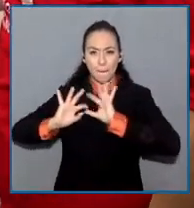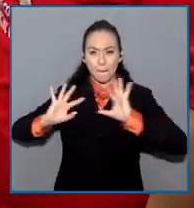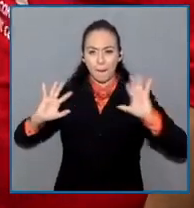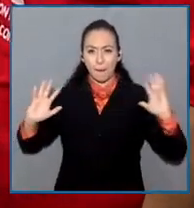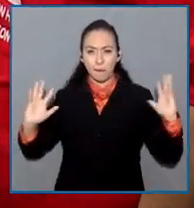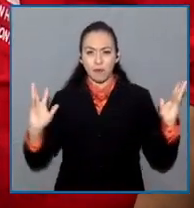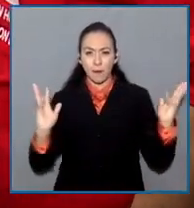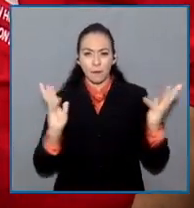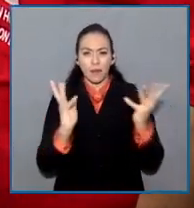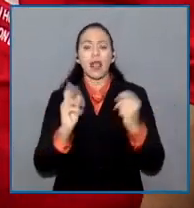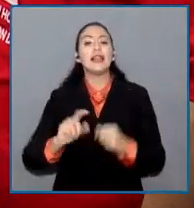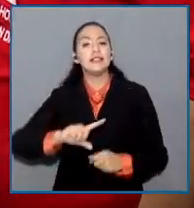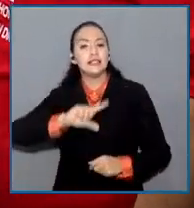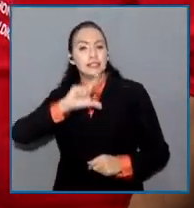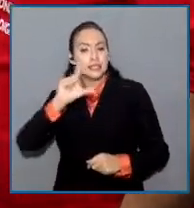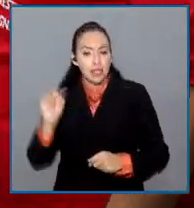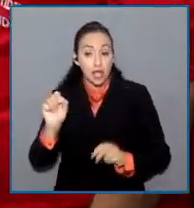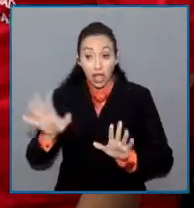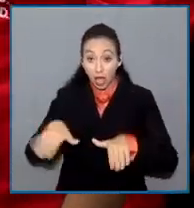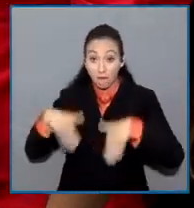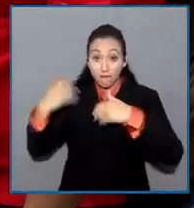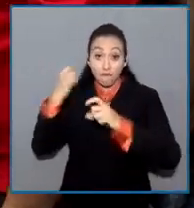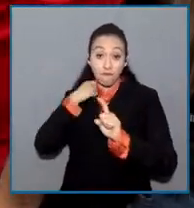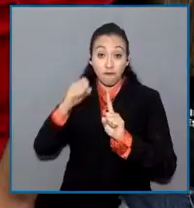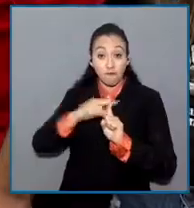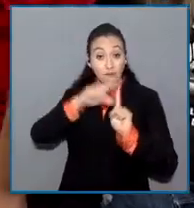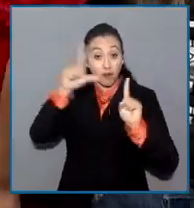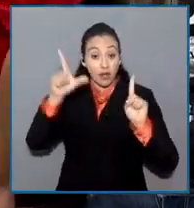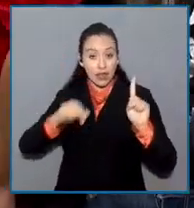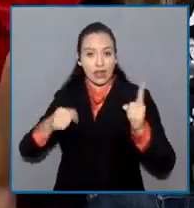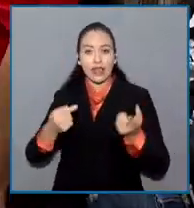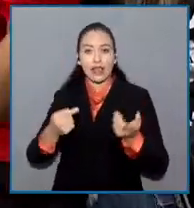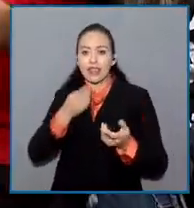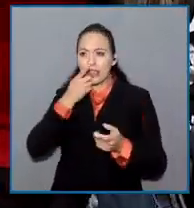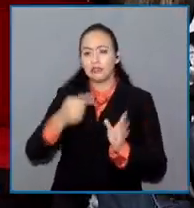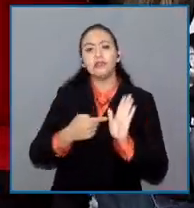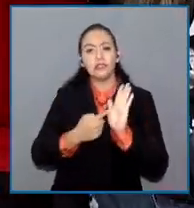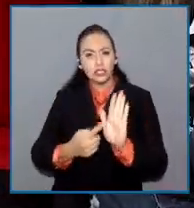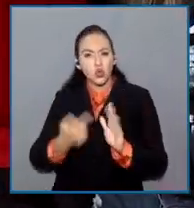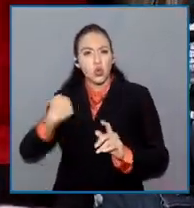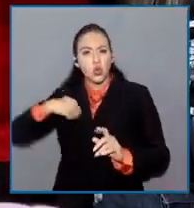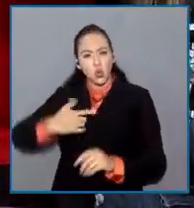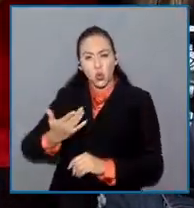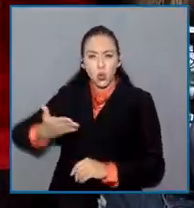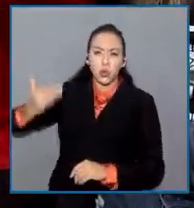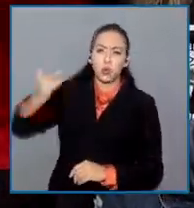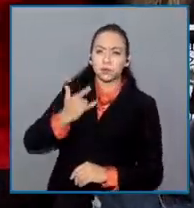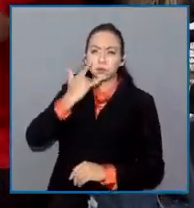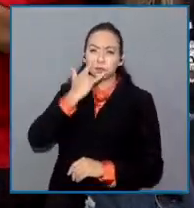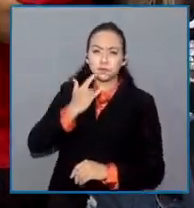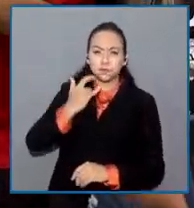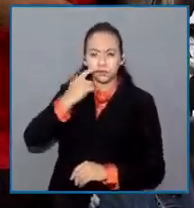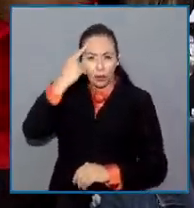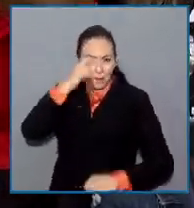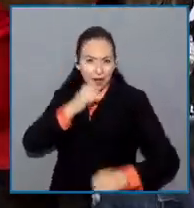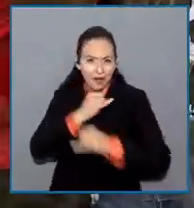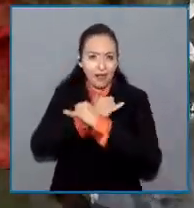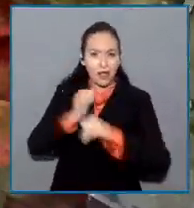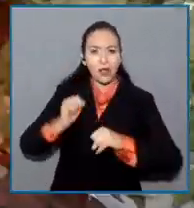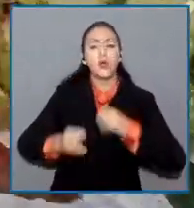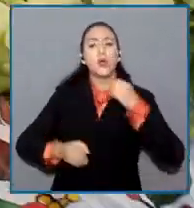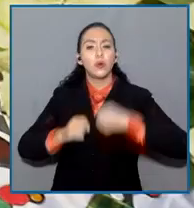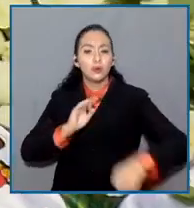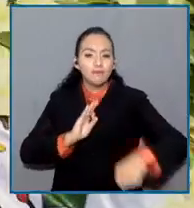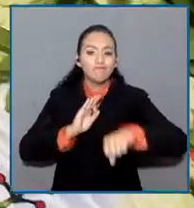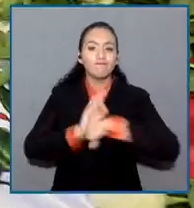del Senado para dejar constancia de la lucha que emprendieron por la independencia del Poder Judicial de la Federación.